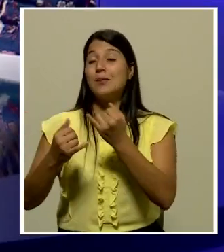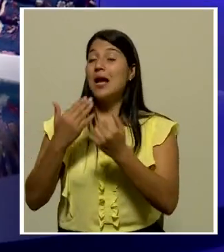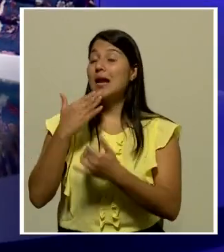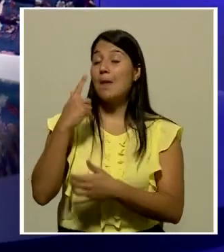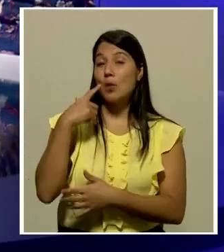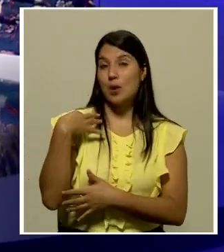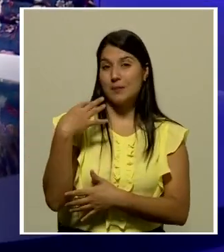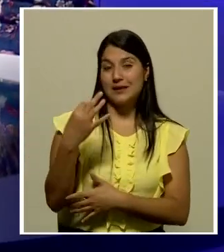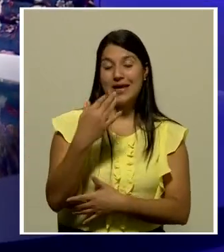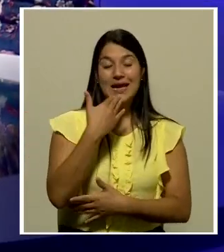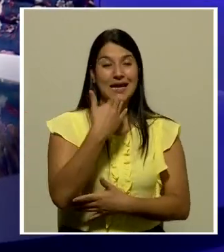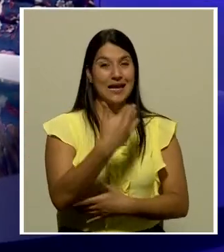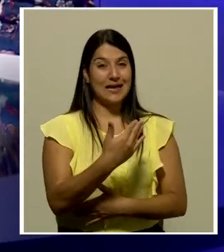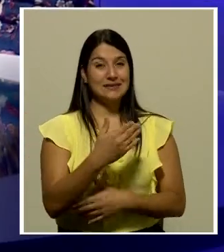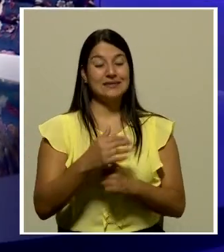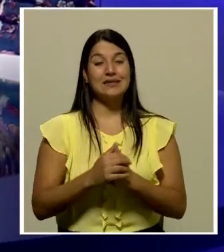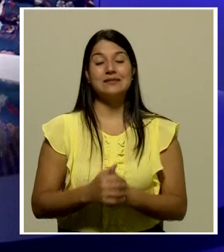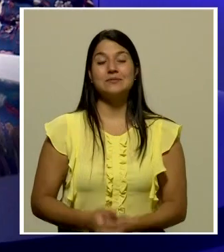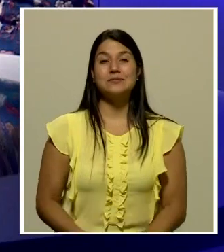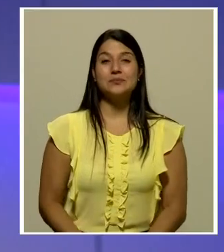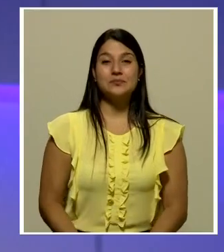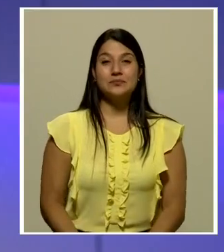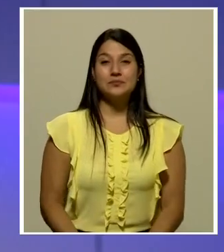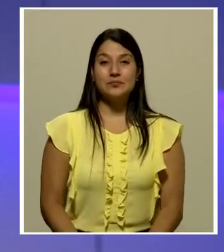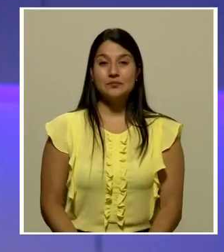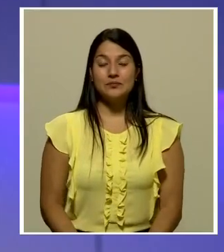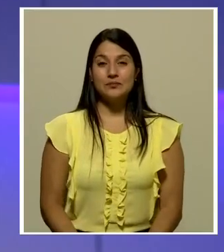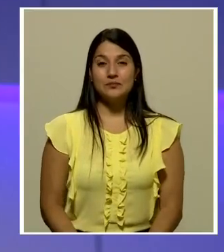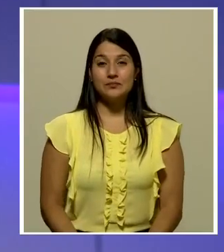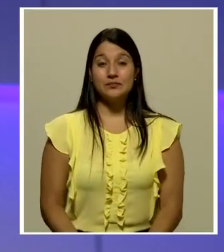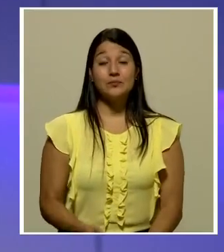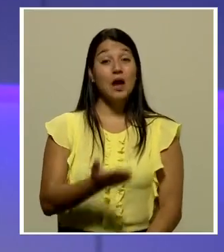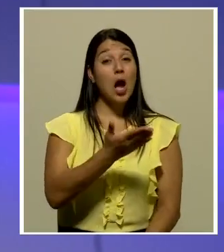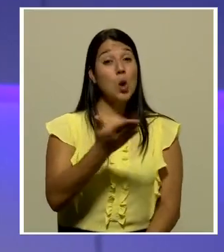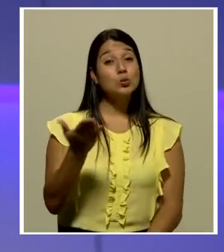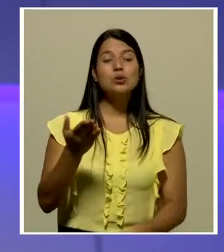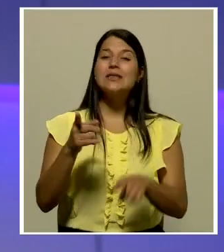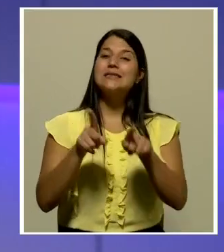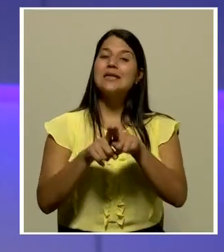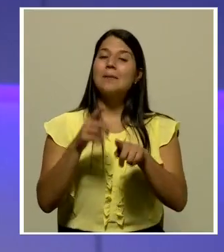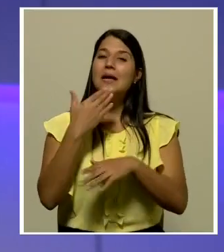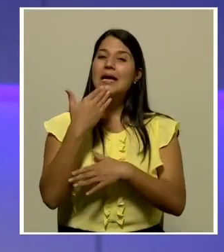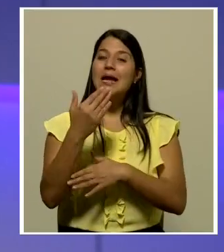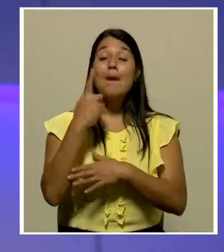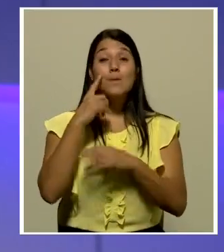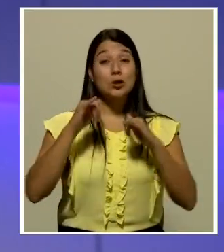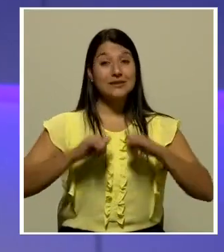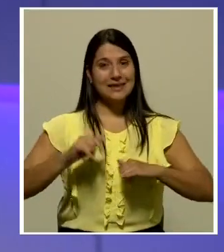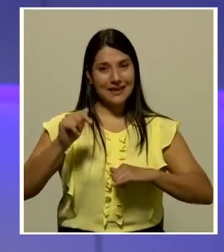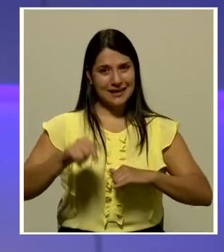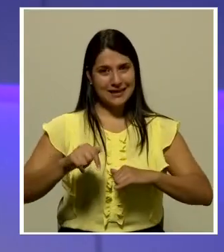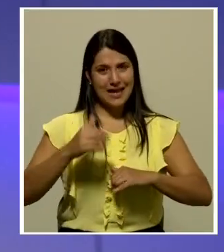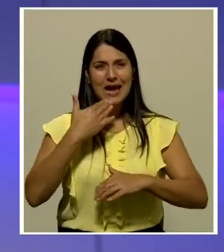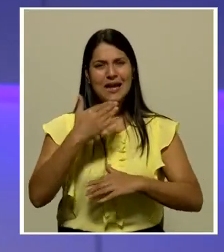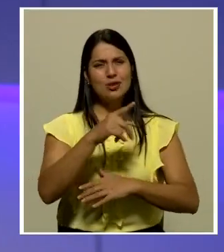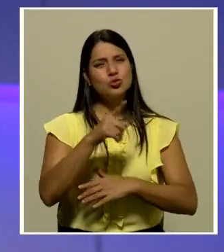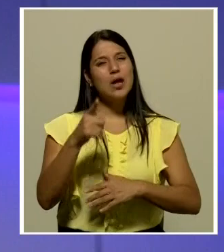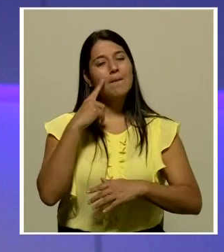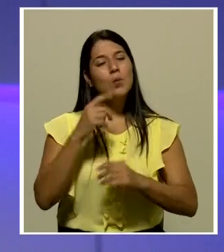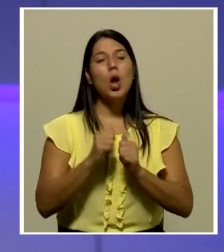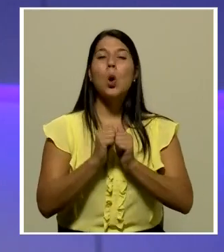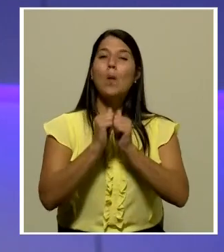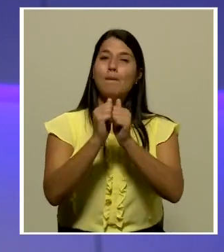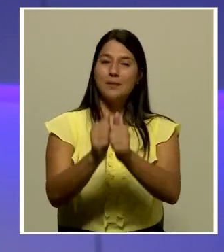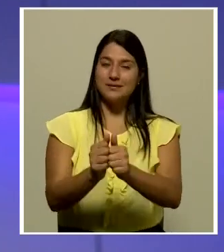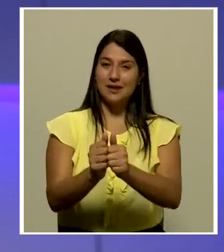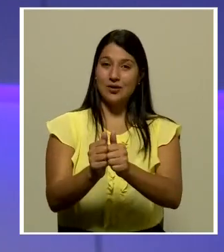invitación. Muchísimas gracias, Hulda Miranda. A ustedes también las gracias por estar ahí. Gracias por acompañarnos